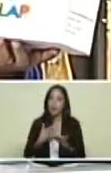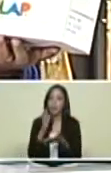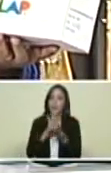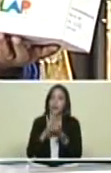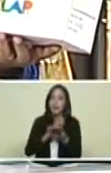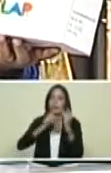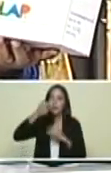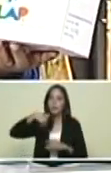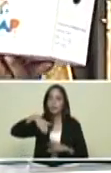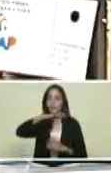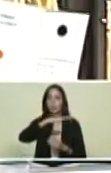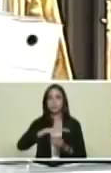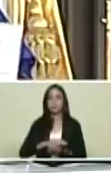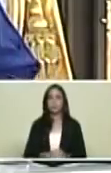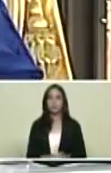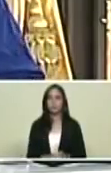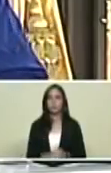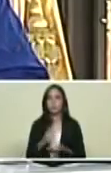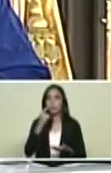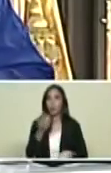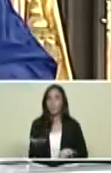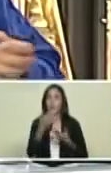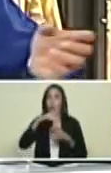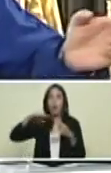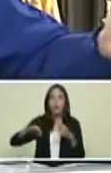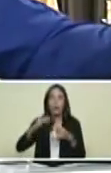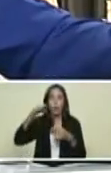está. Los carretes de hilos.